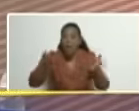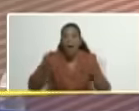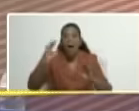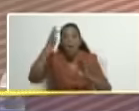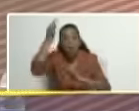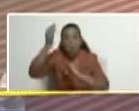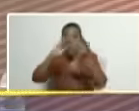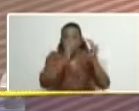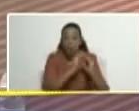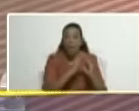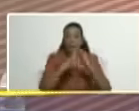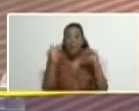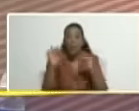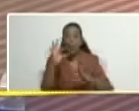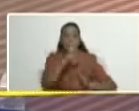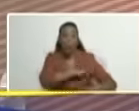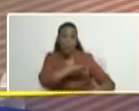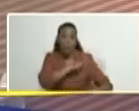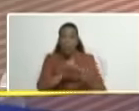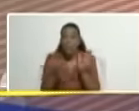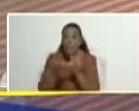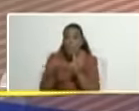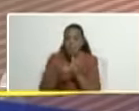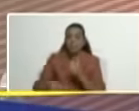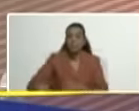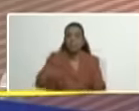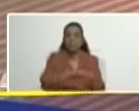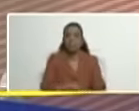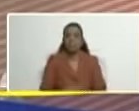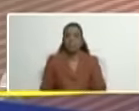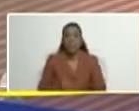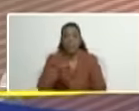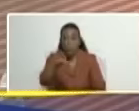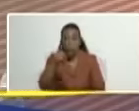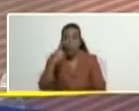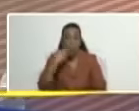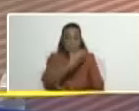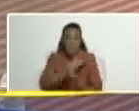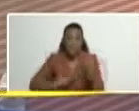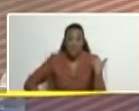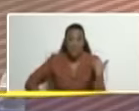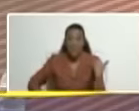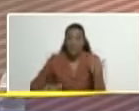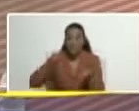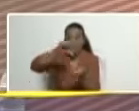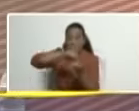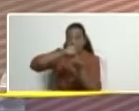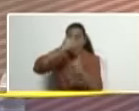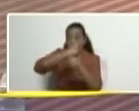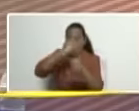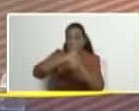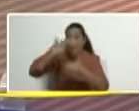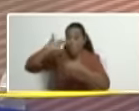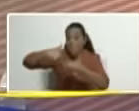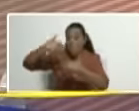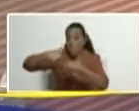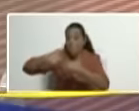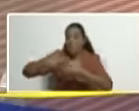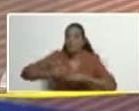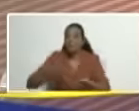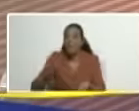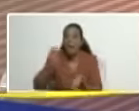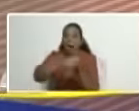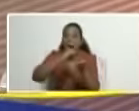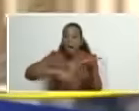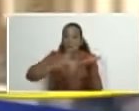a todos los movimientos vecinales. Will Rangel, tú que eres presidente de la Central de Trabajadores, llevemos esta